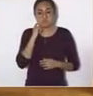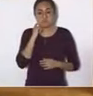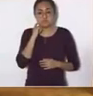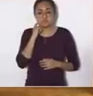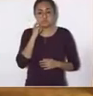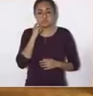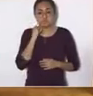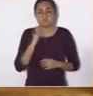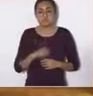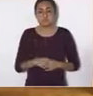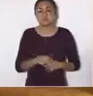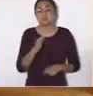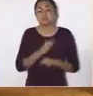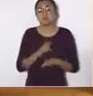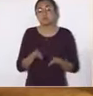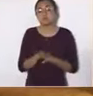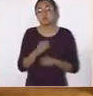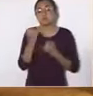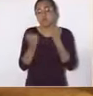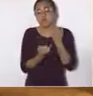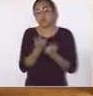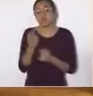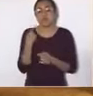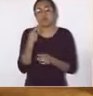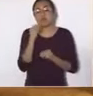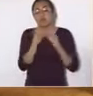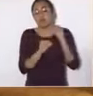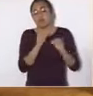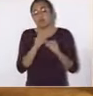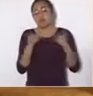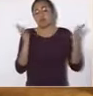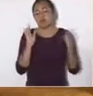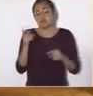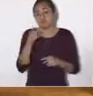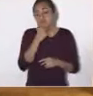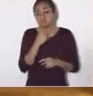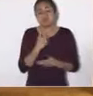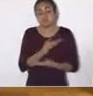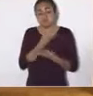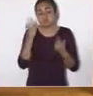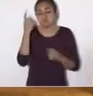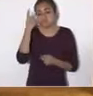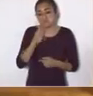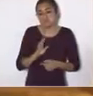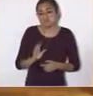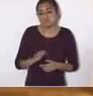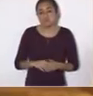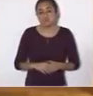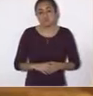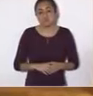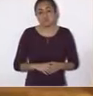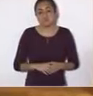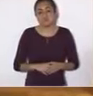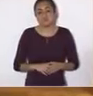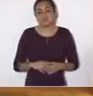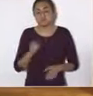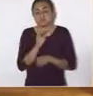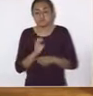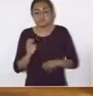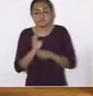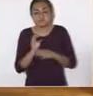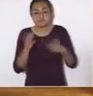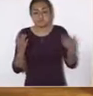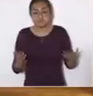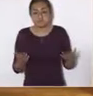este está jugando a la política desde el periódico el empresario este este y entonces